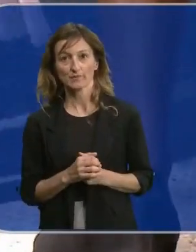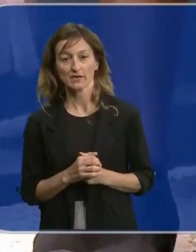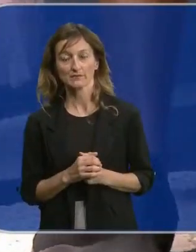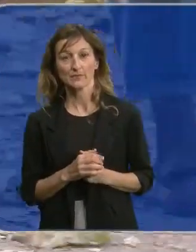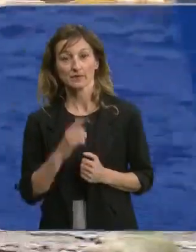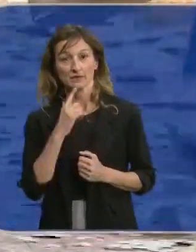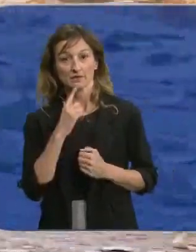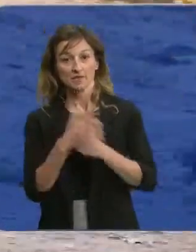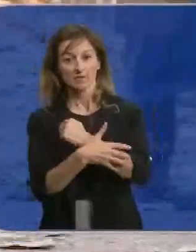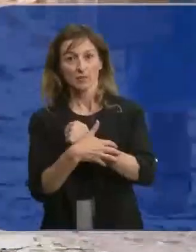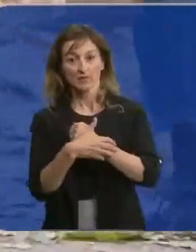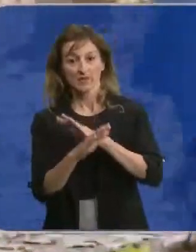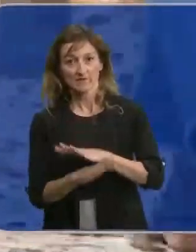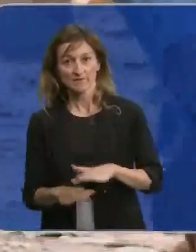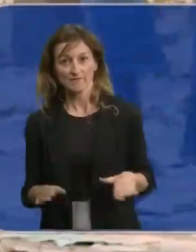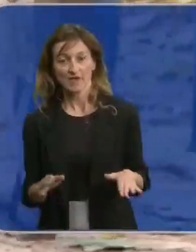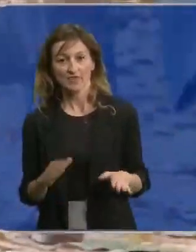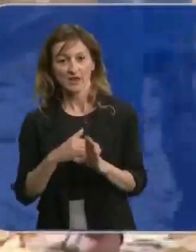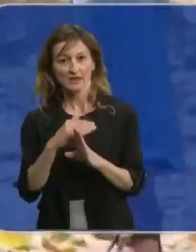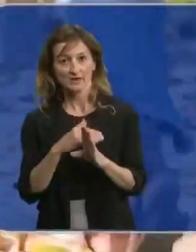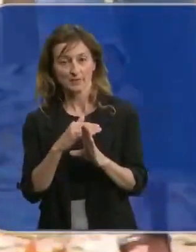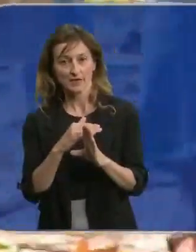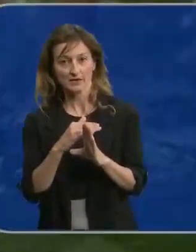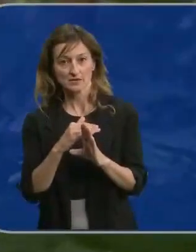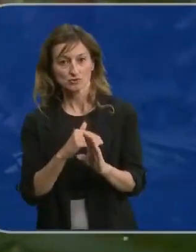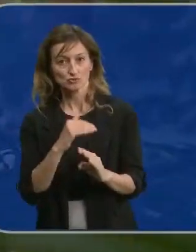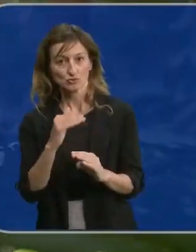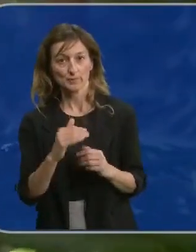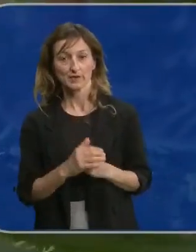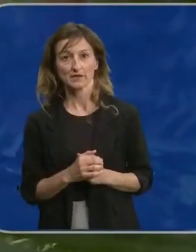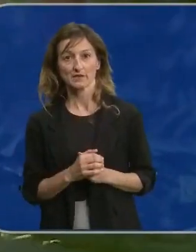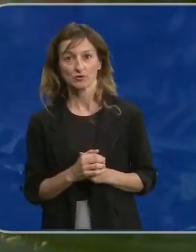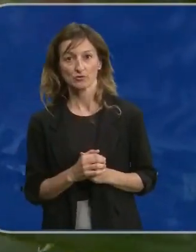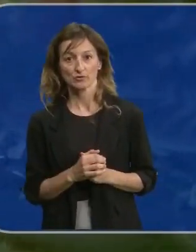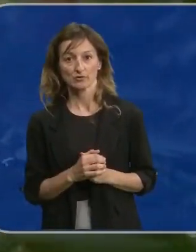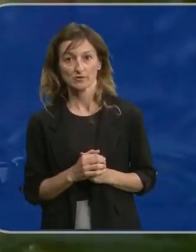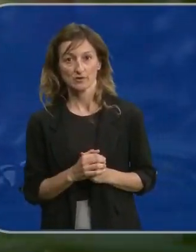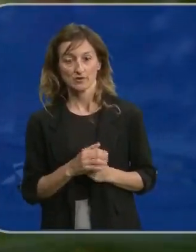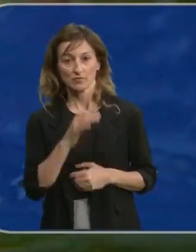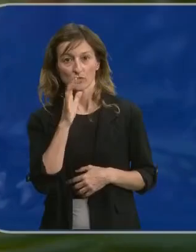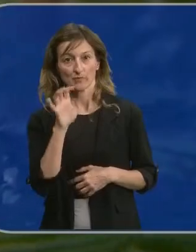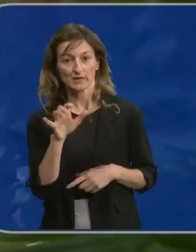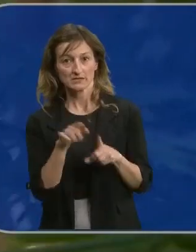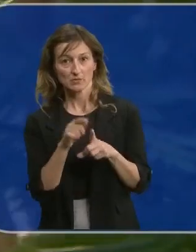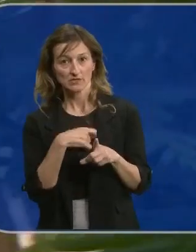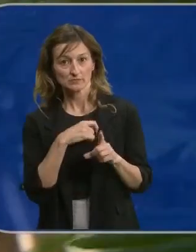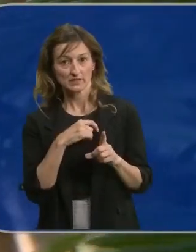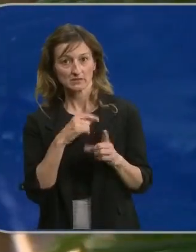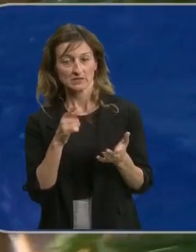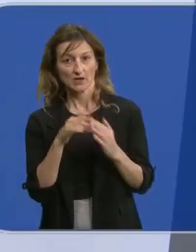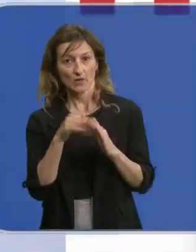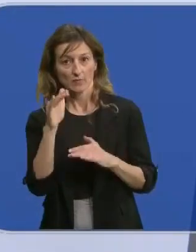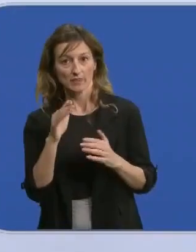asegura que la pobreza de la infancia está en un nivel muy superior al que correspondería a un país como el